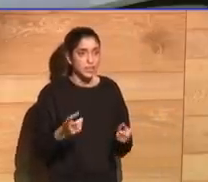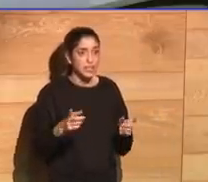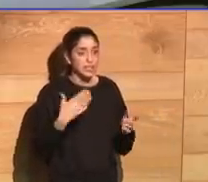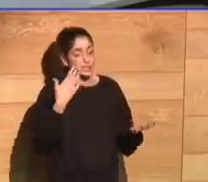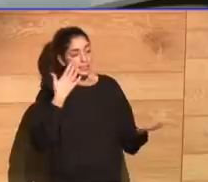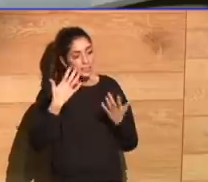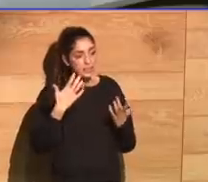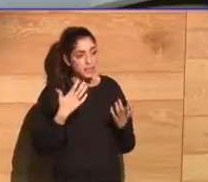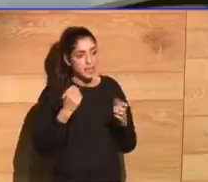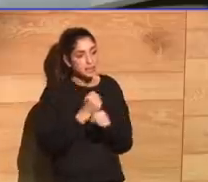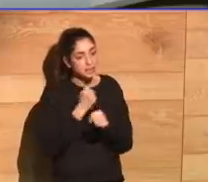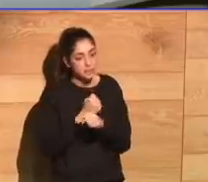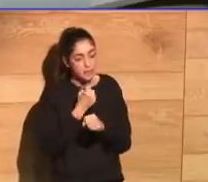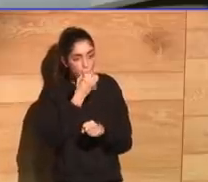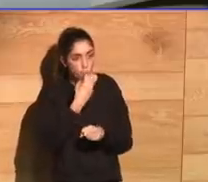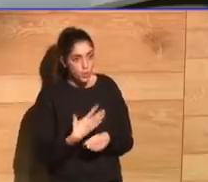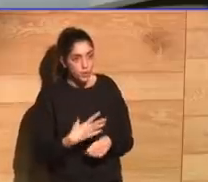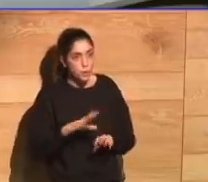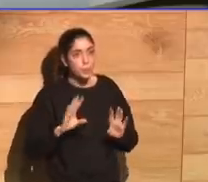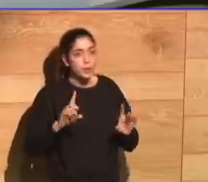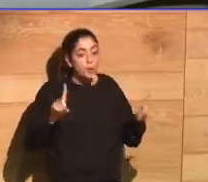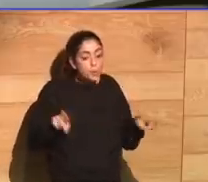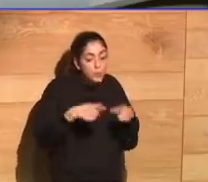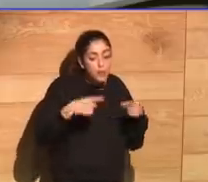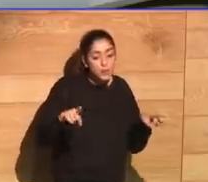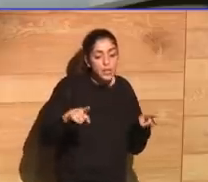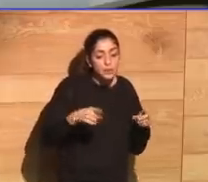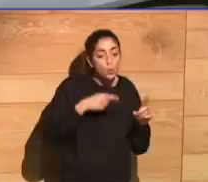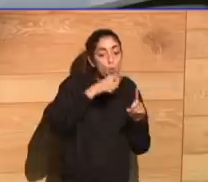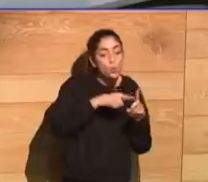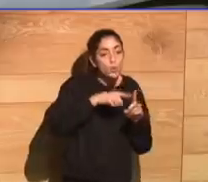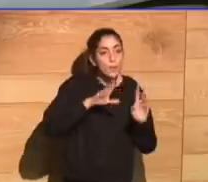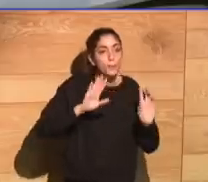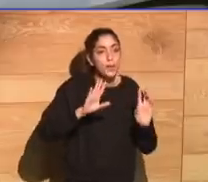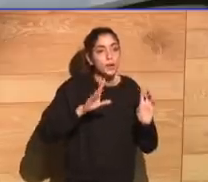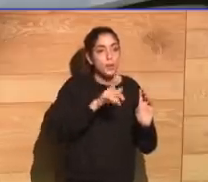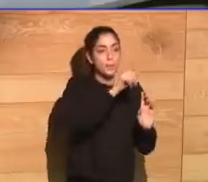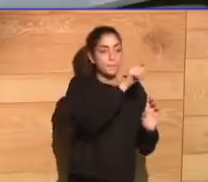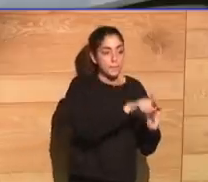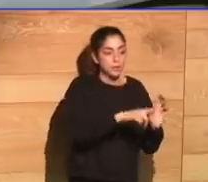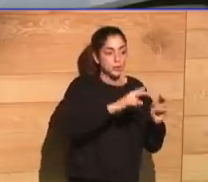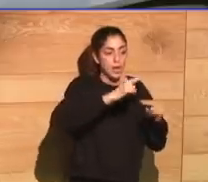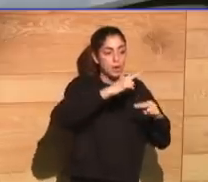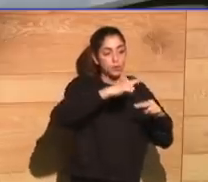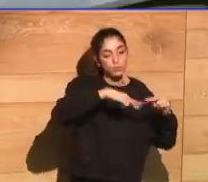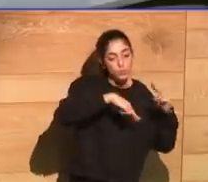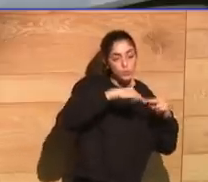Se trata de usar las melodías, pero luego un compositor tiene que hacer la música. Porque esto no va de